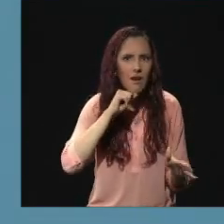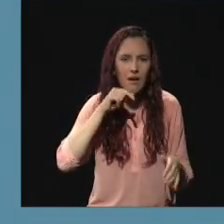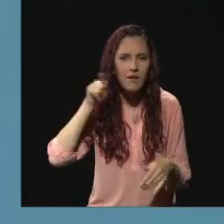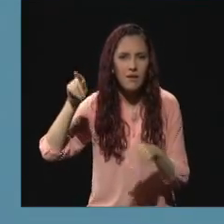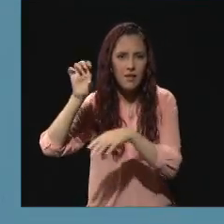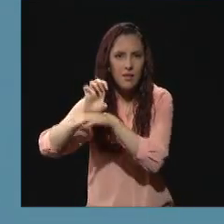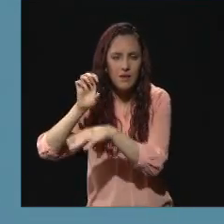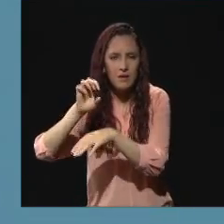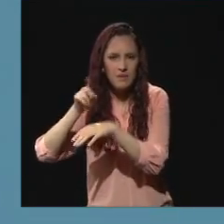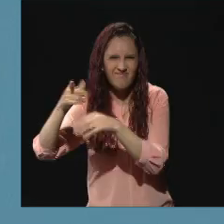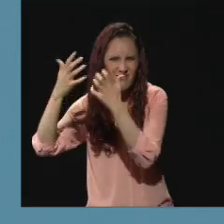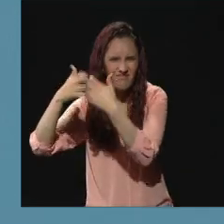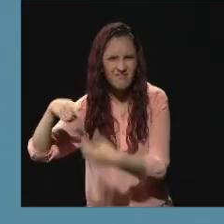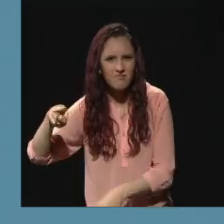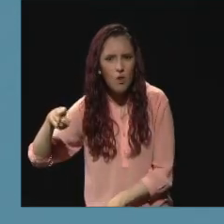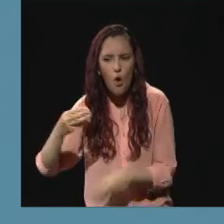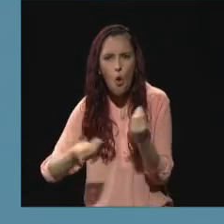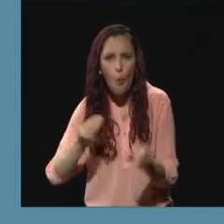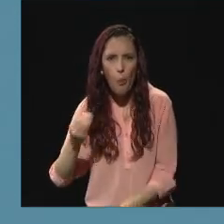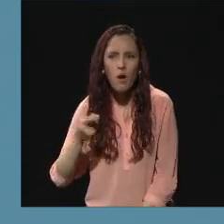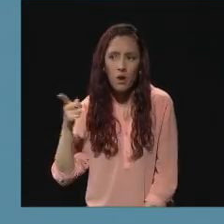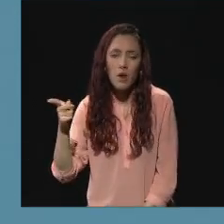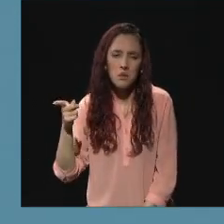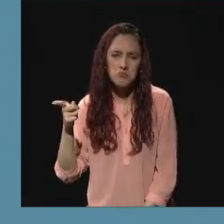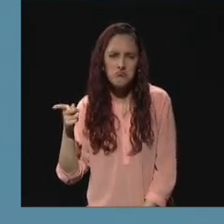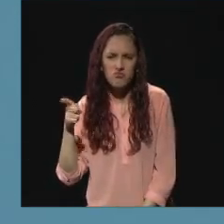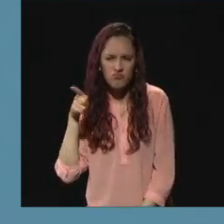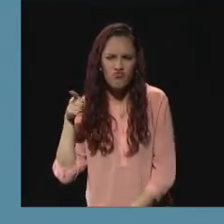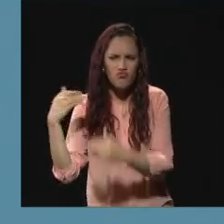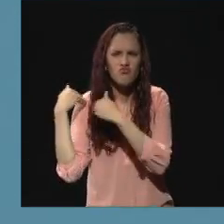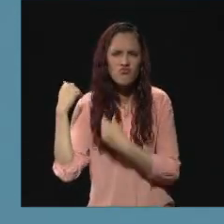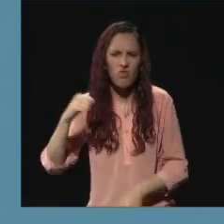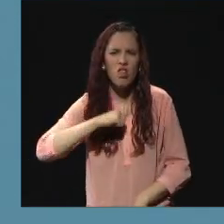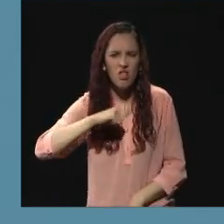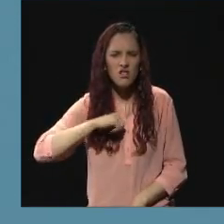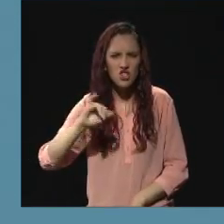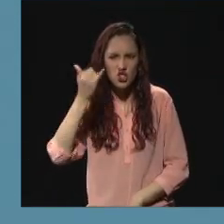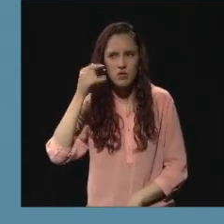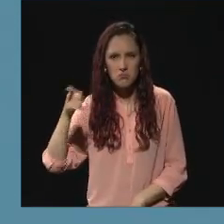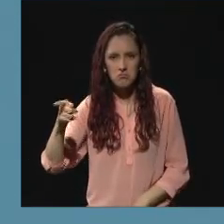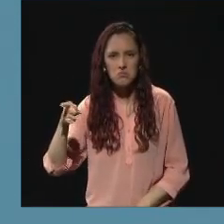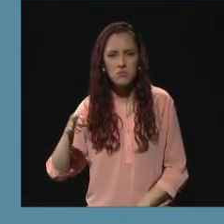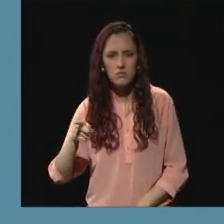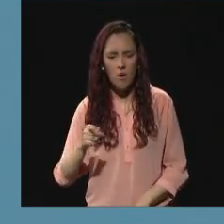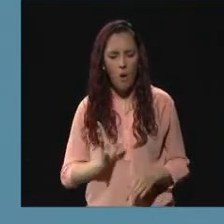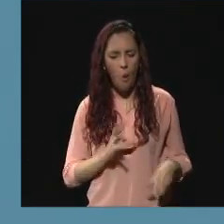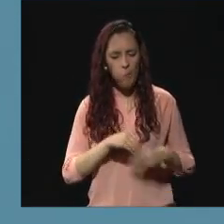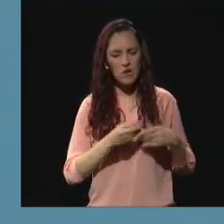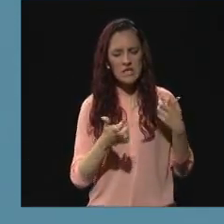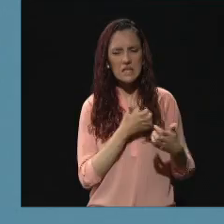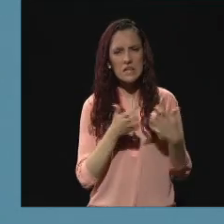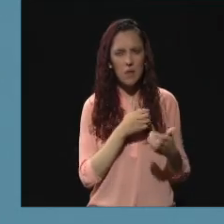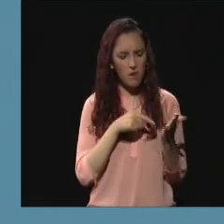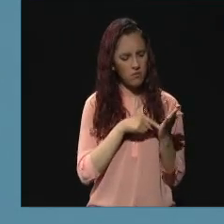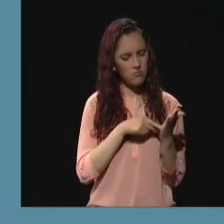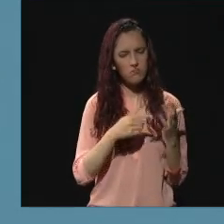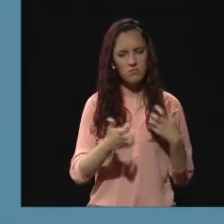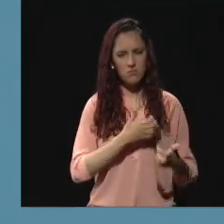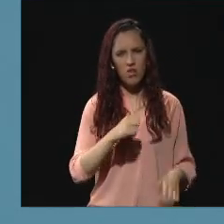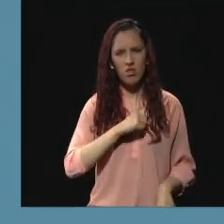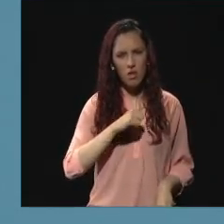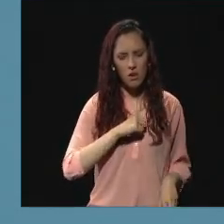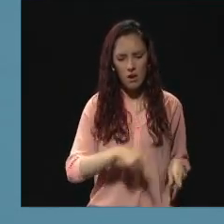que suena más arreglados por la crc donde identifica cuántas llamadas el usuario perdió con cuántos minutos perdió al siguiente mes llega el mensaje que dice